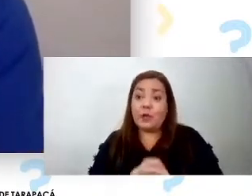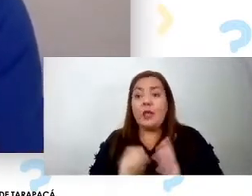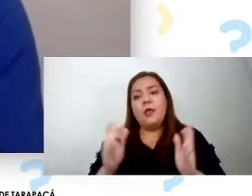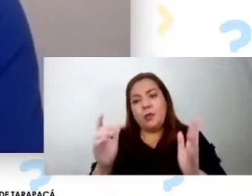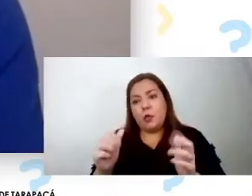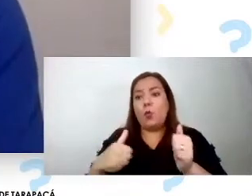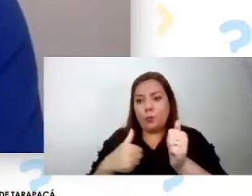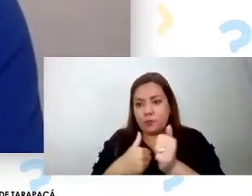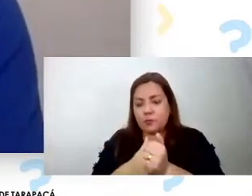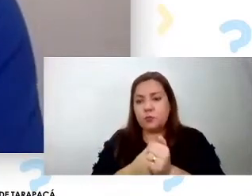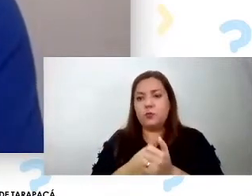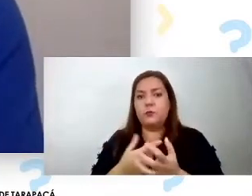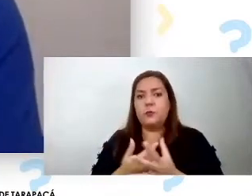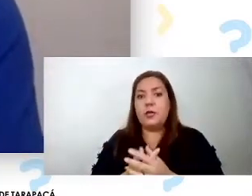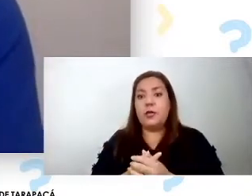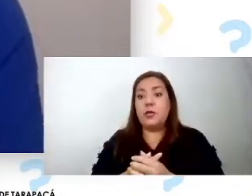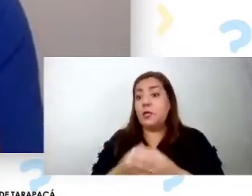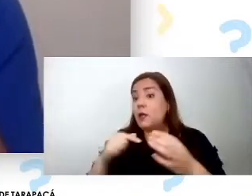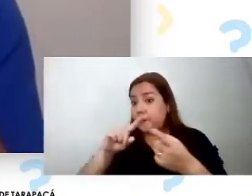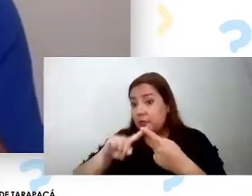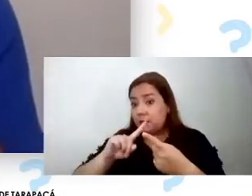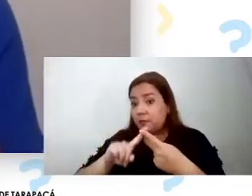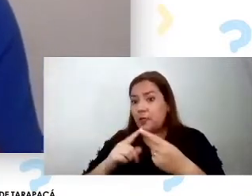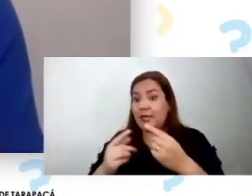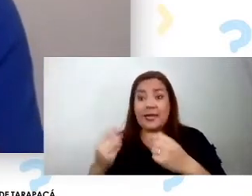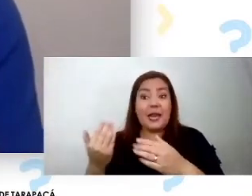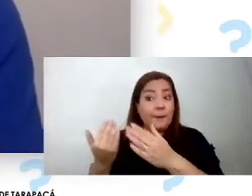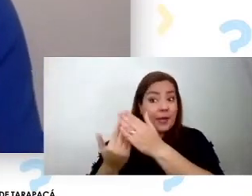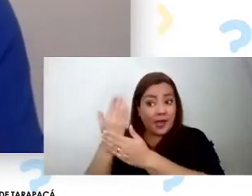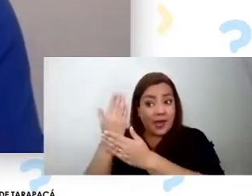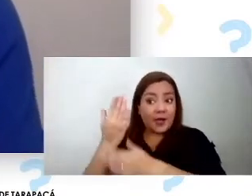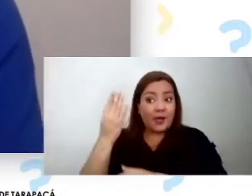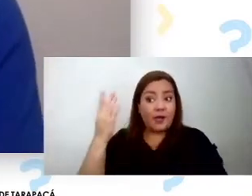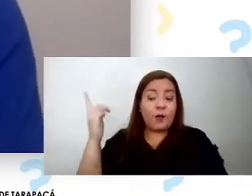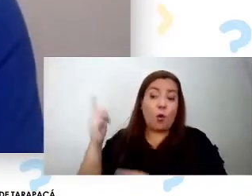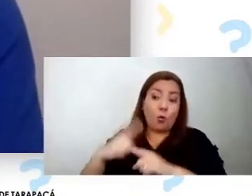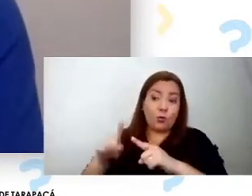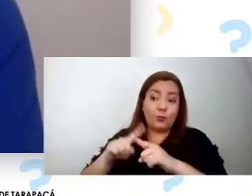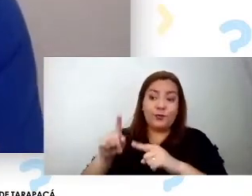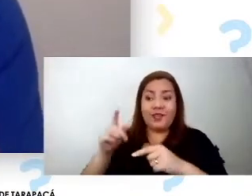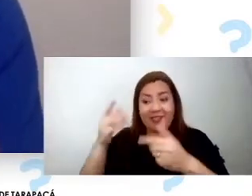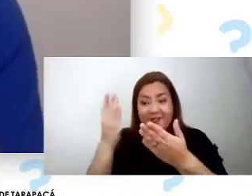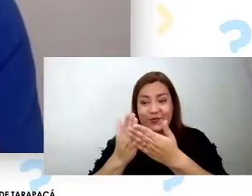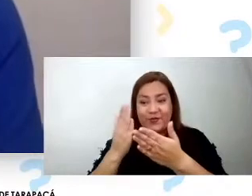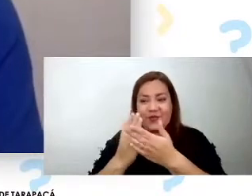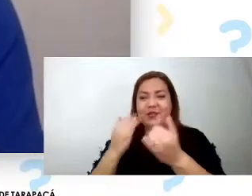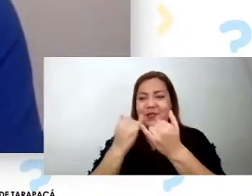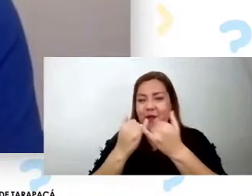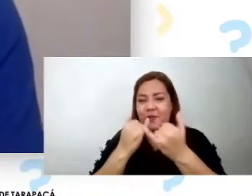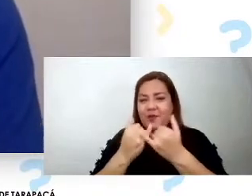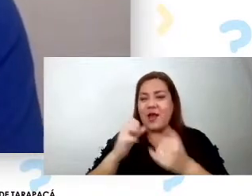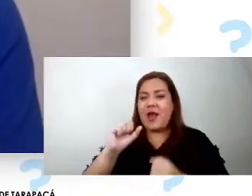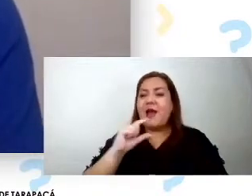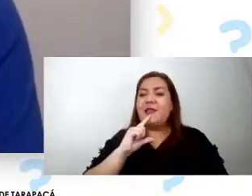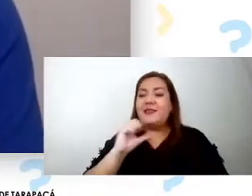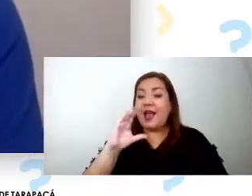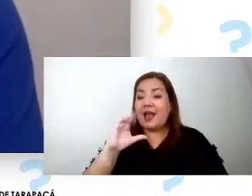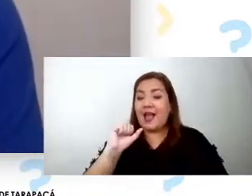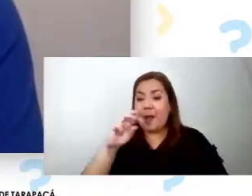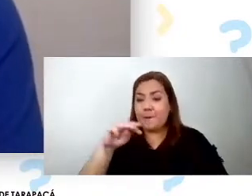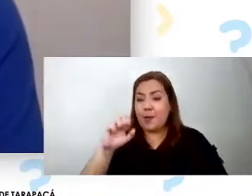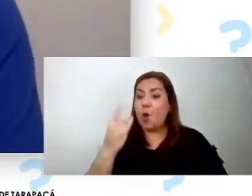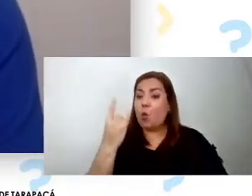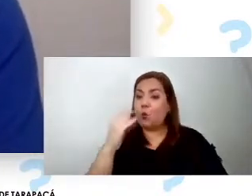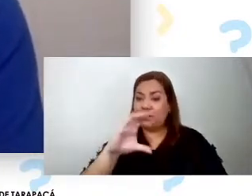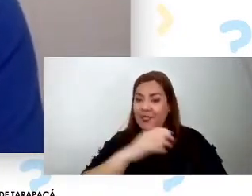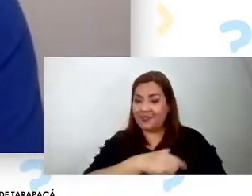complementando la participación que tuvimos en la mañana, en la jornada de la mañana, de nuestros amigos de Atacama UC,